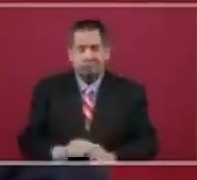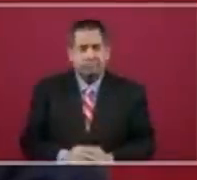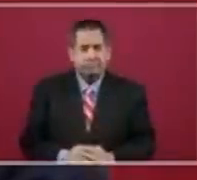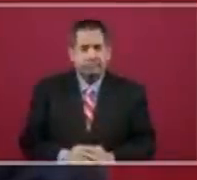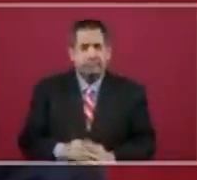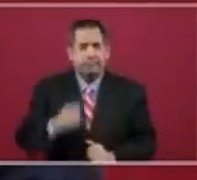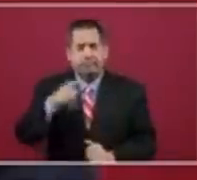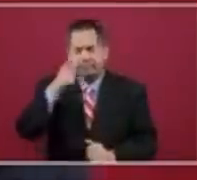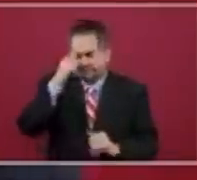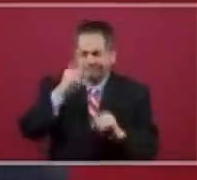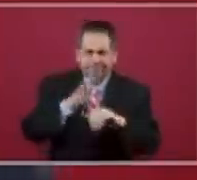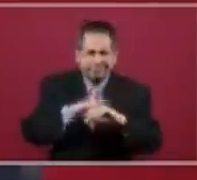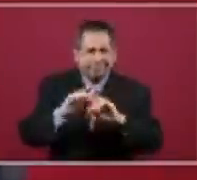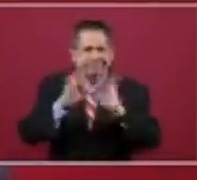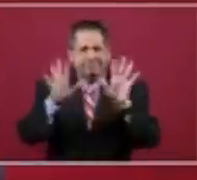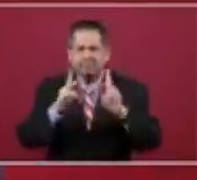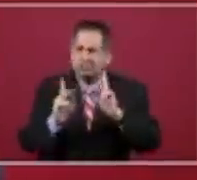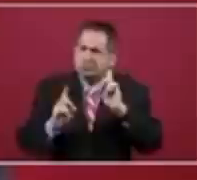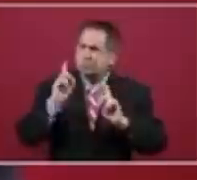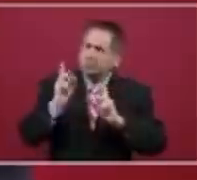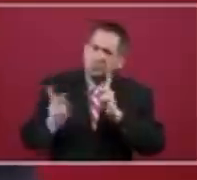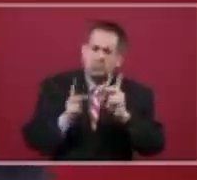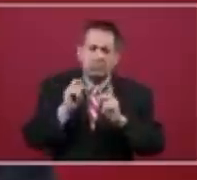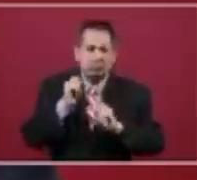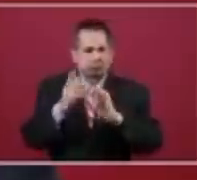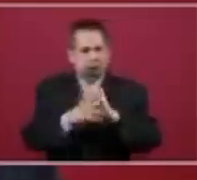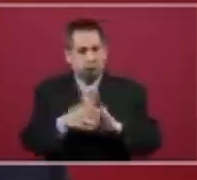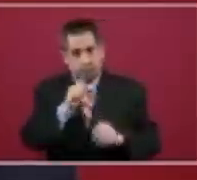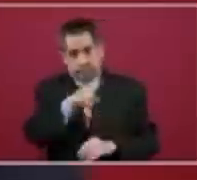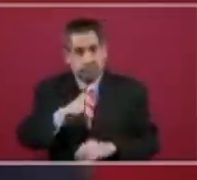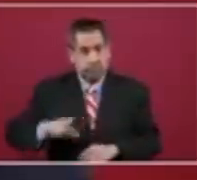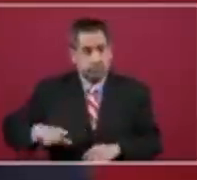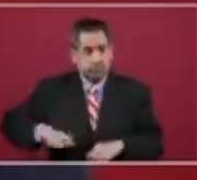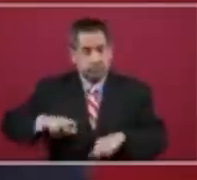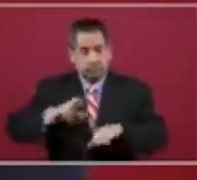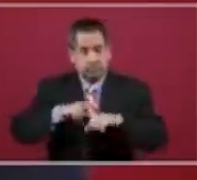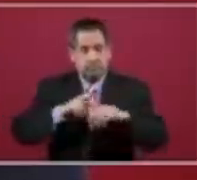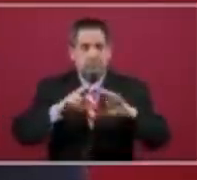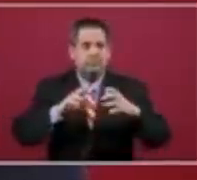a aclarar dudas que tenían los senadores.